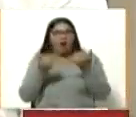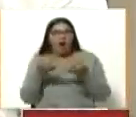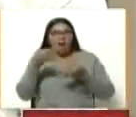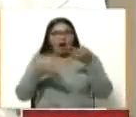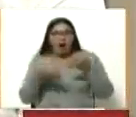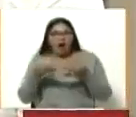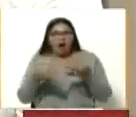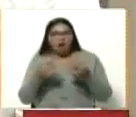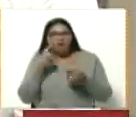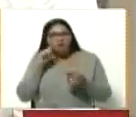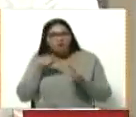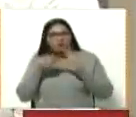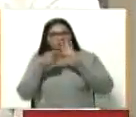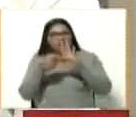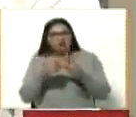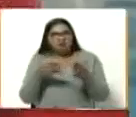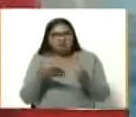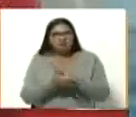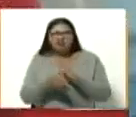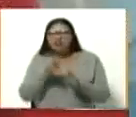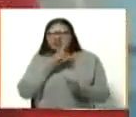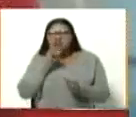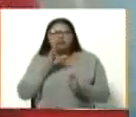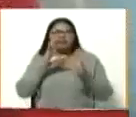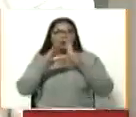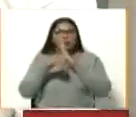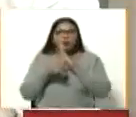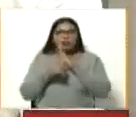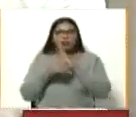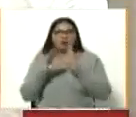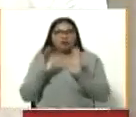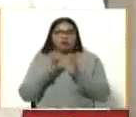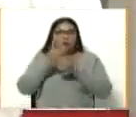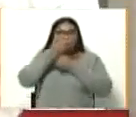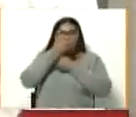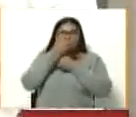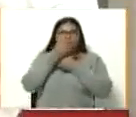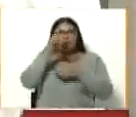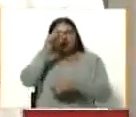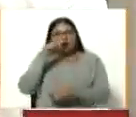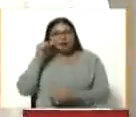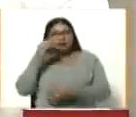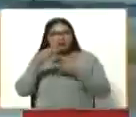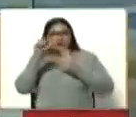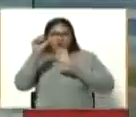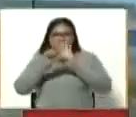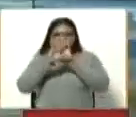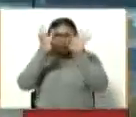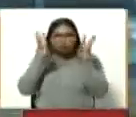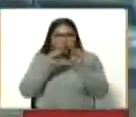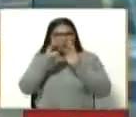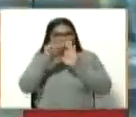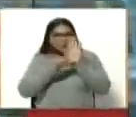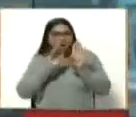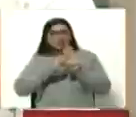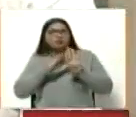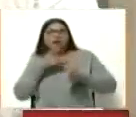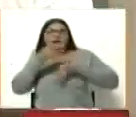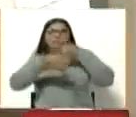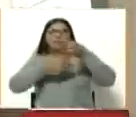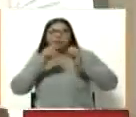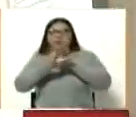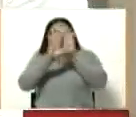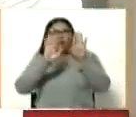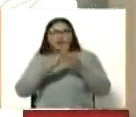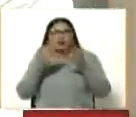Indriana Parada, que se llama El secuestro de Alex Saab, análisis jurídico. Ahí ella explica perfectamente por qué Alex es